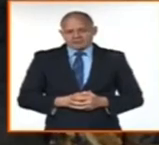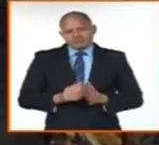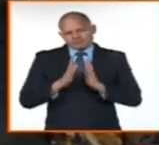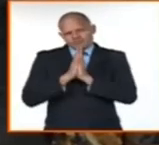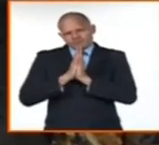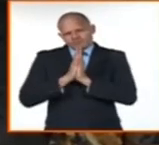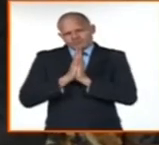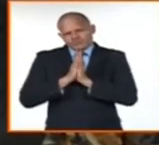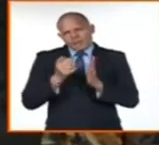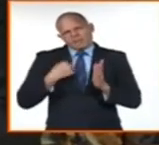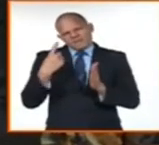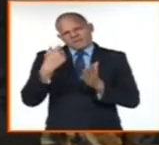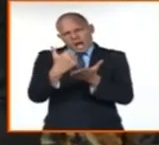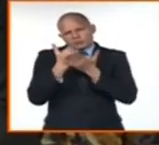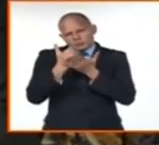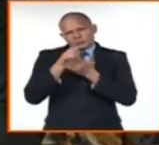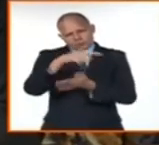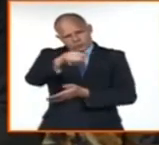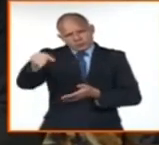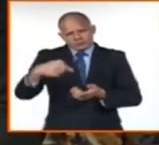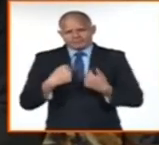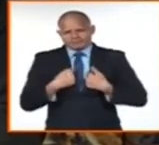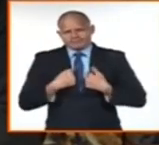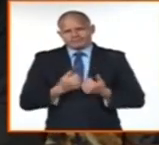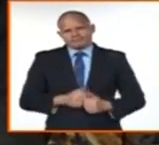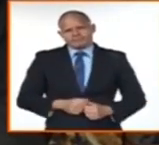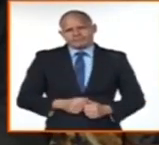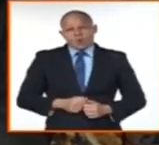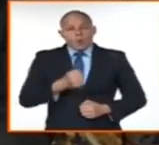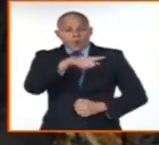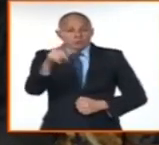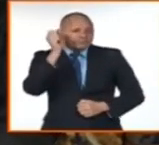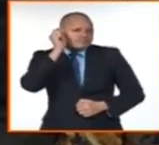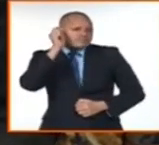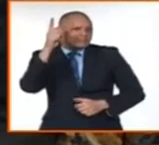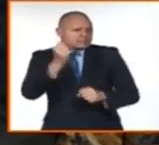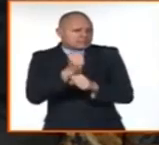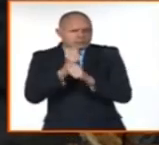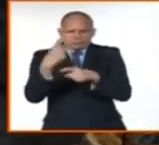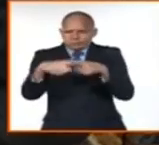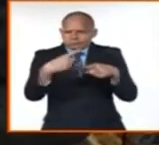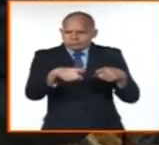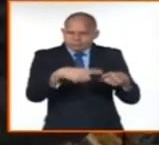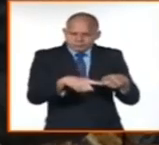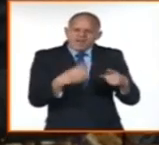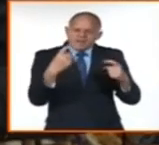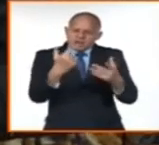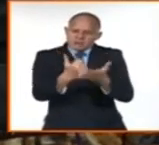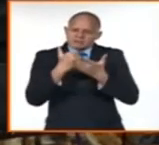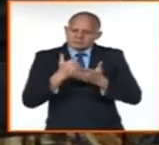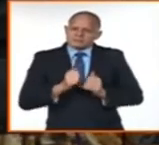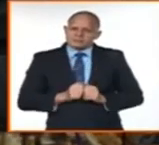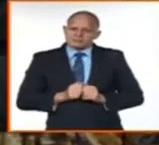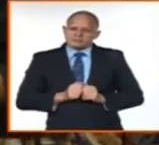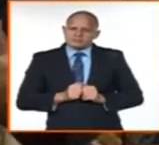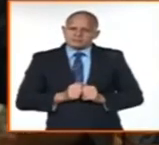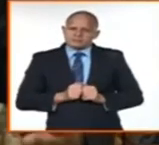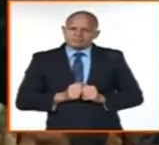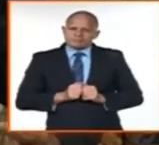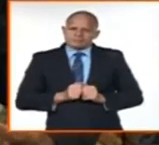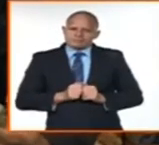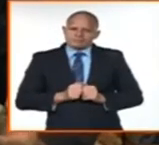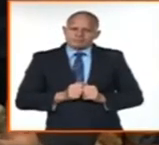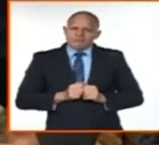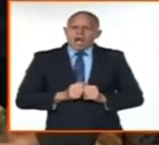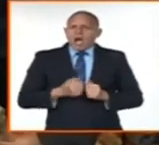ustedes, de la experiencia que ustedes tienen y también de la crítica. Nosotros no queremos que nos vean como una